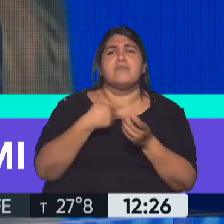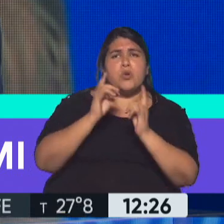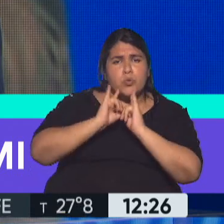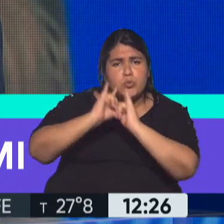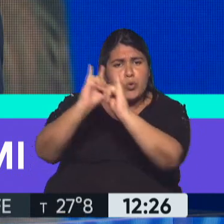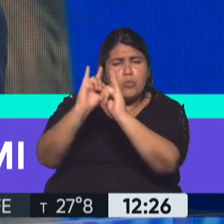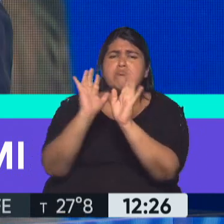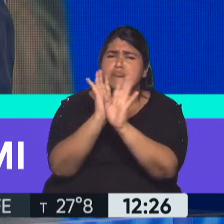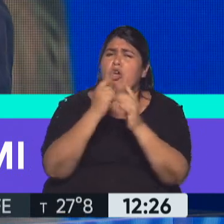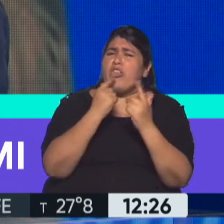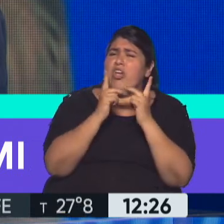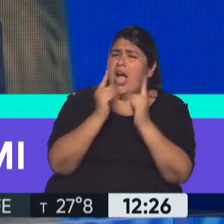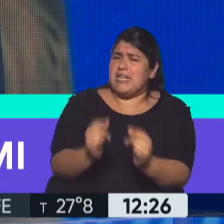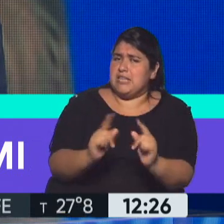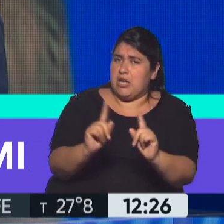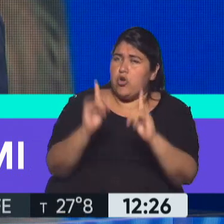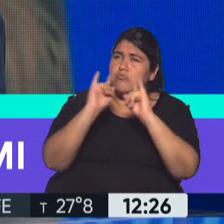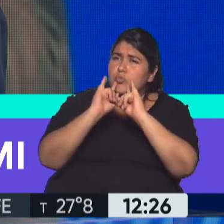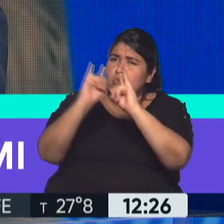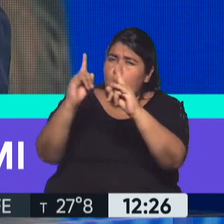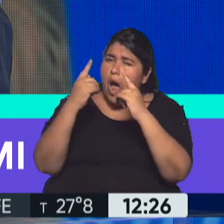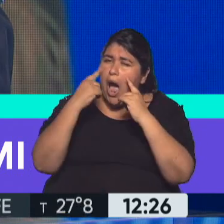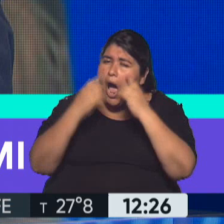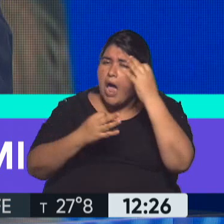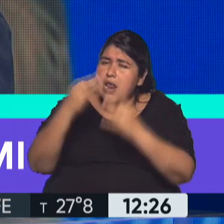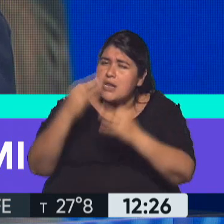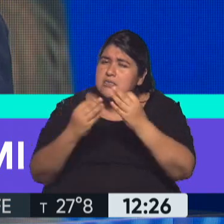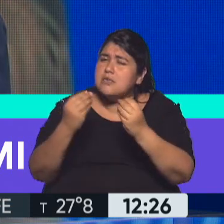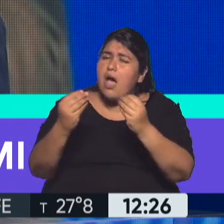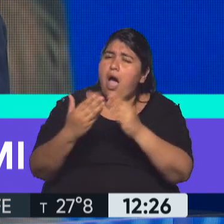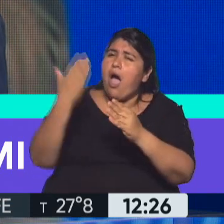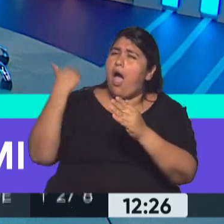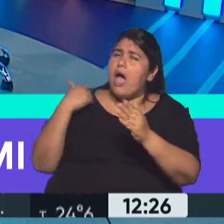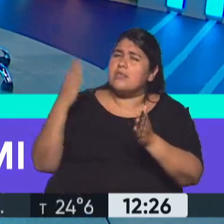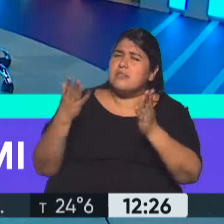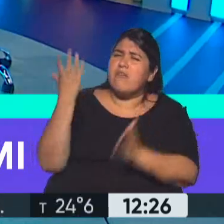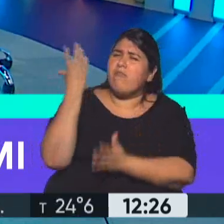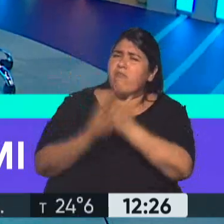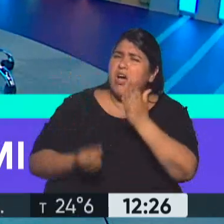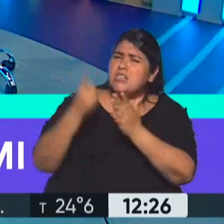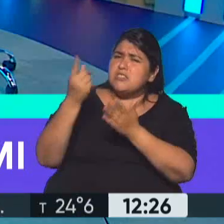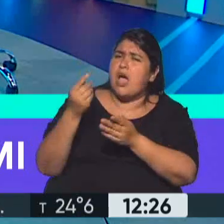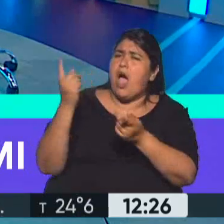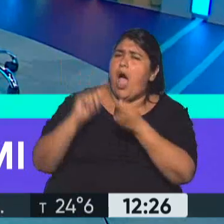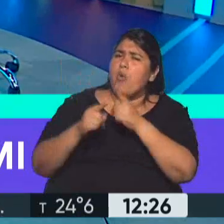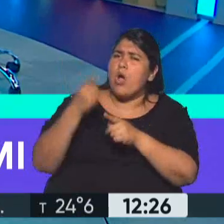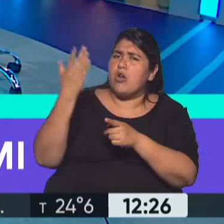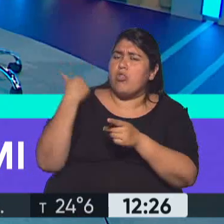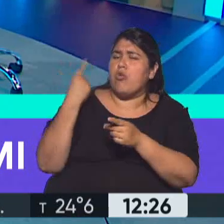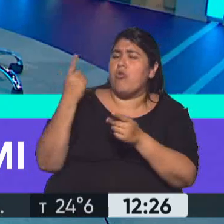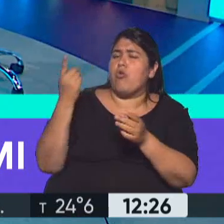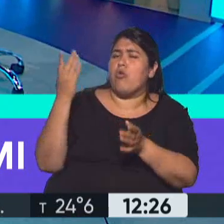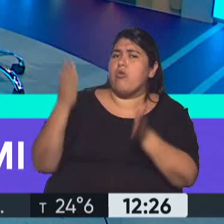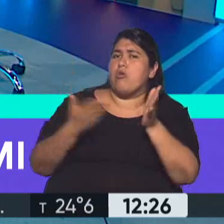no hablo de autocrítica, pero dijo que haga su propio análisis sobre el fallido acuerdo stand-by que hizo